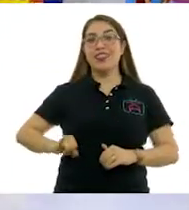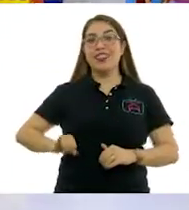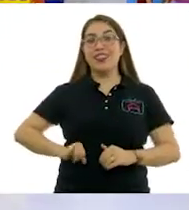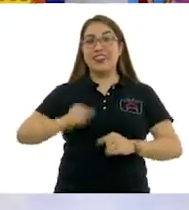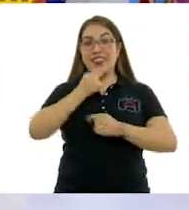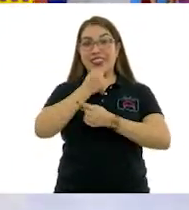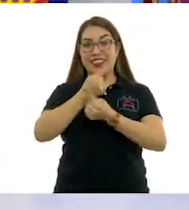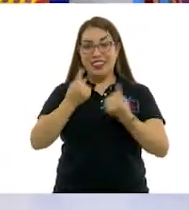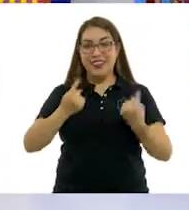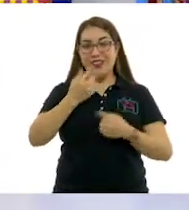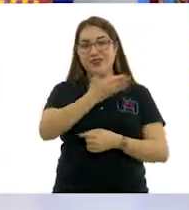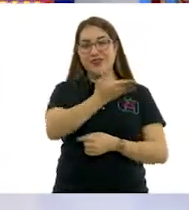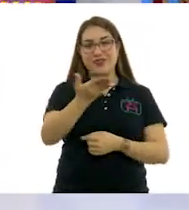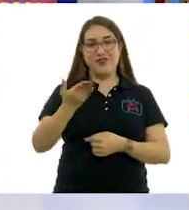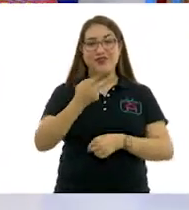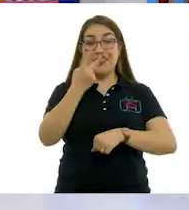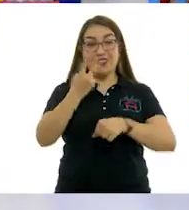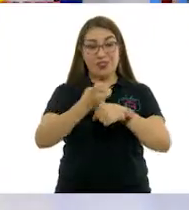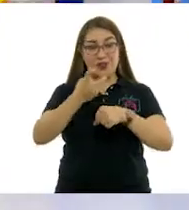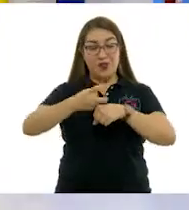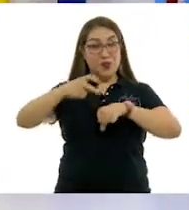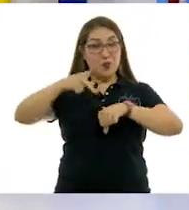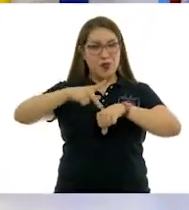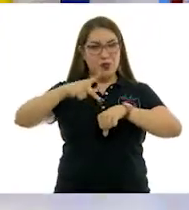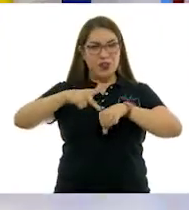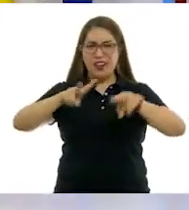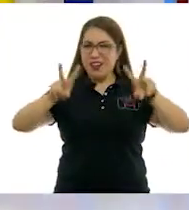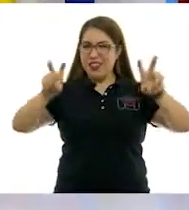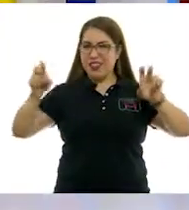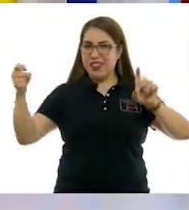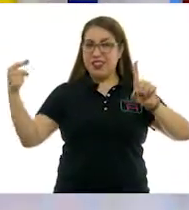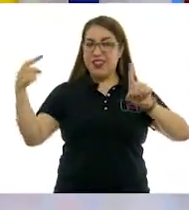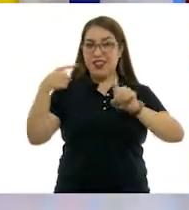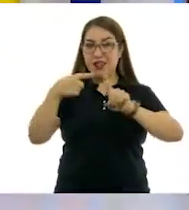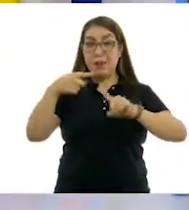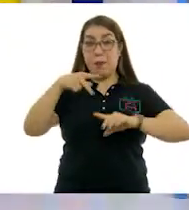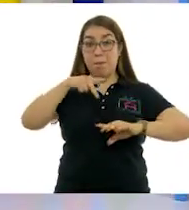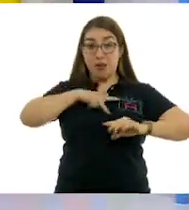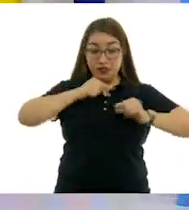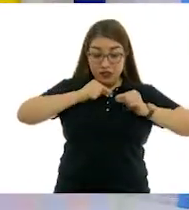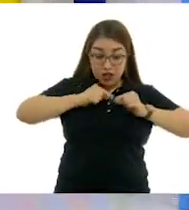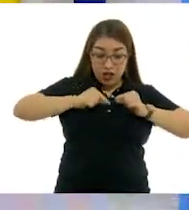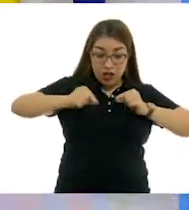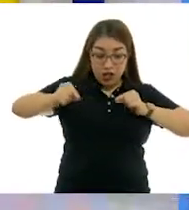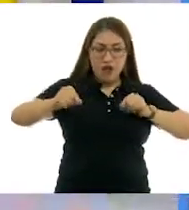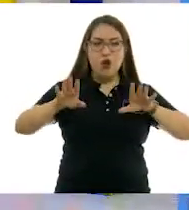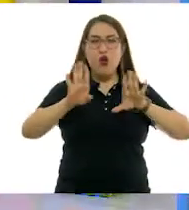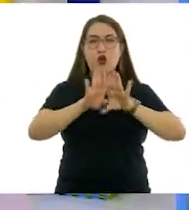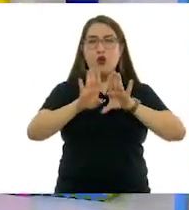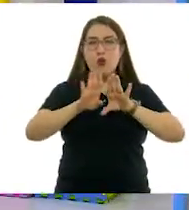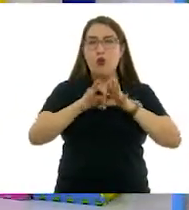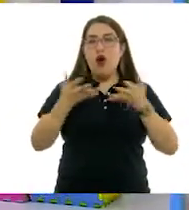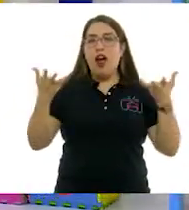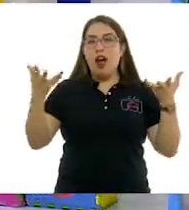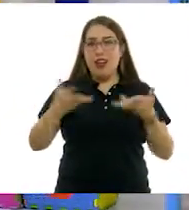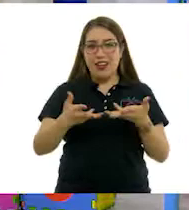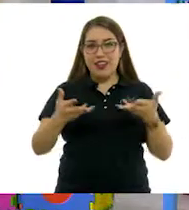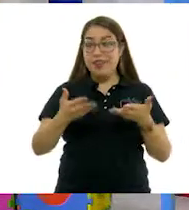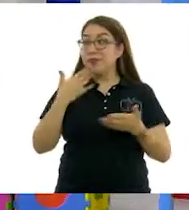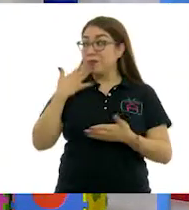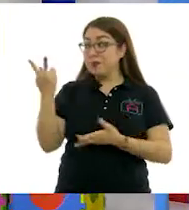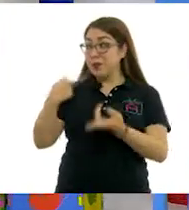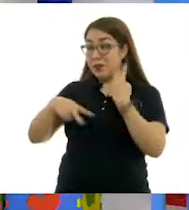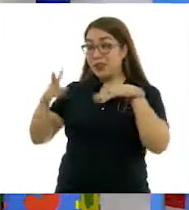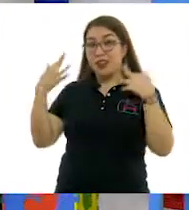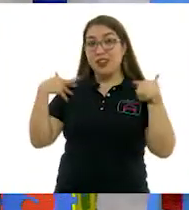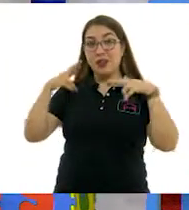de segundo grado de primaria que lleva por título Diseño mis trayectorias. Así que vamos a darle la bienvenida al maestro Alan